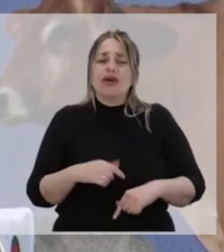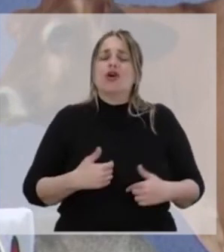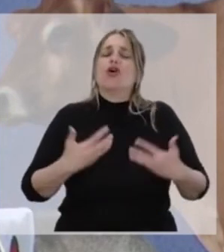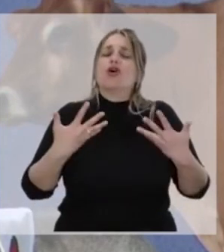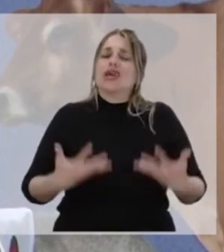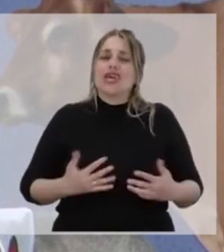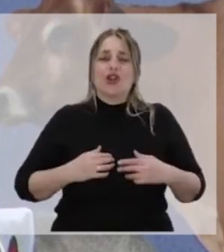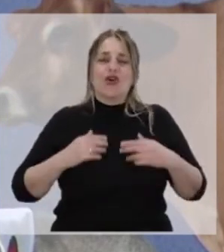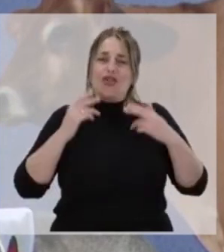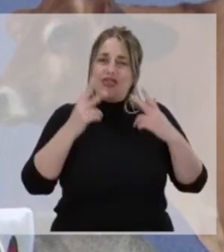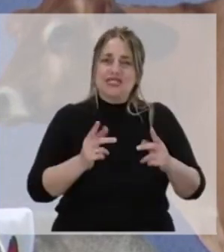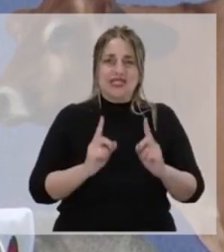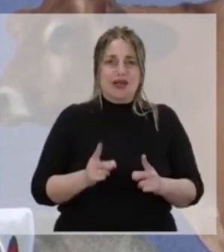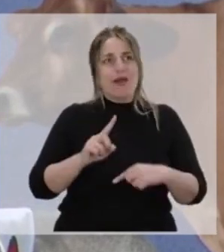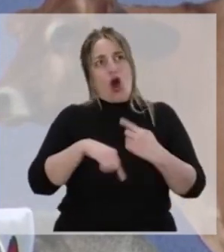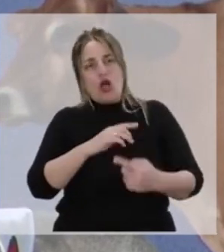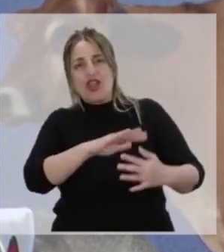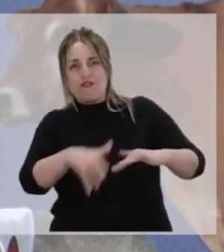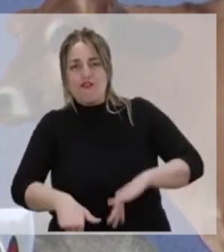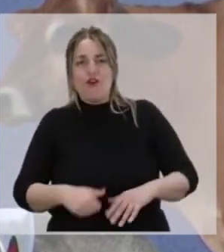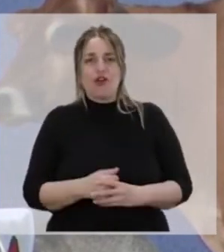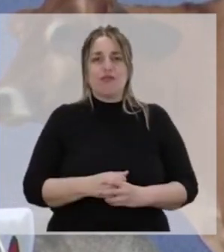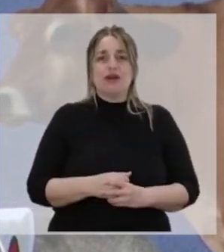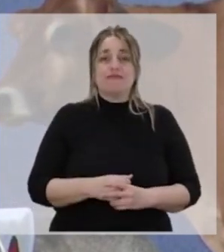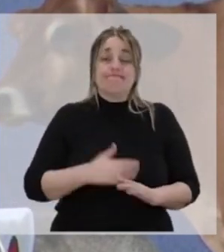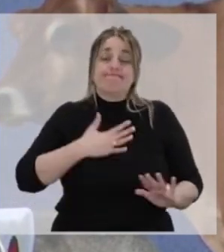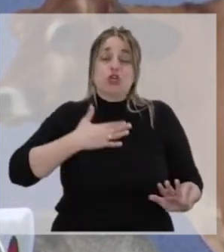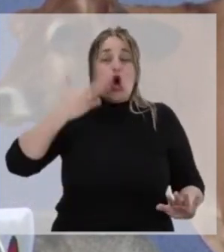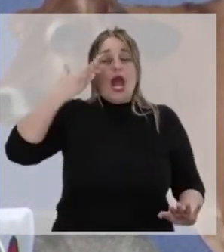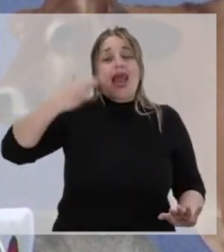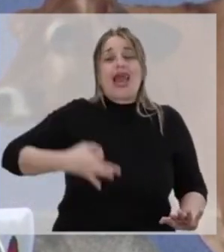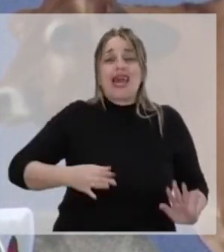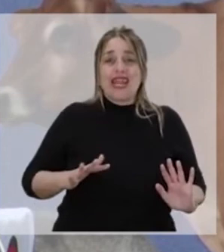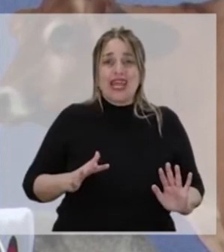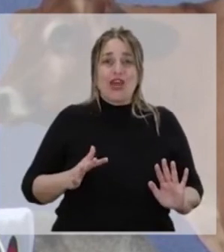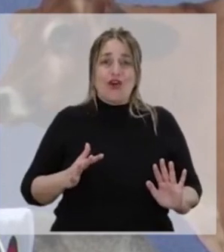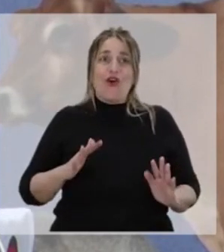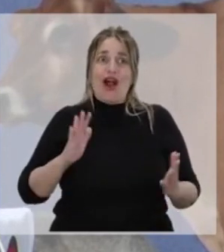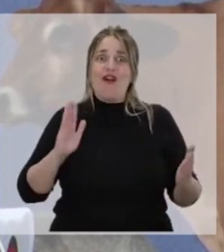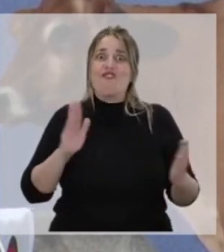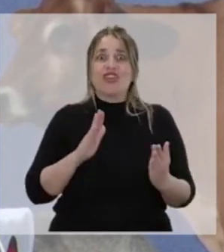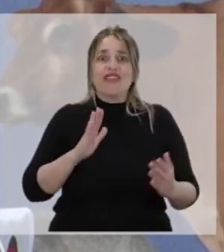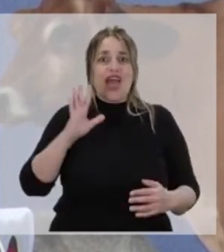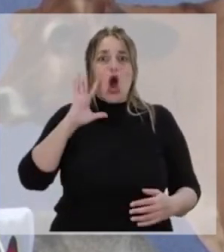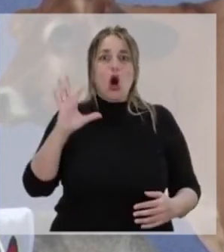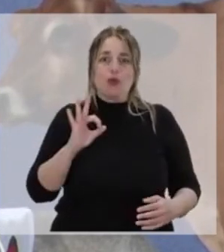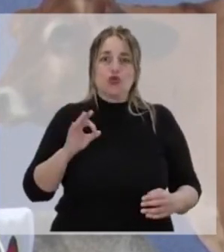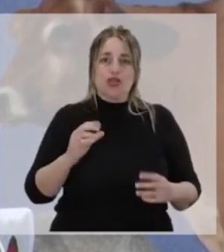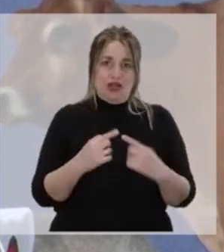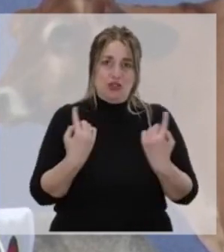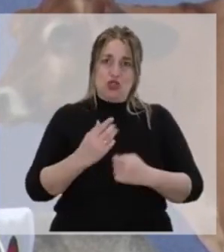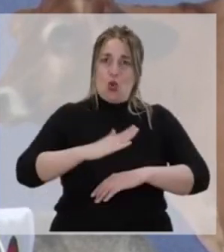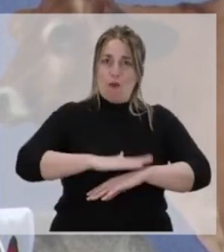pero también déjenme que les agregue la otra definición que es la que yo creo que estamos ante esa oportunidad